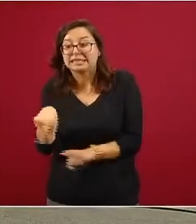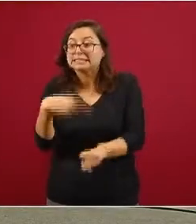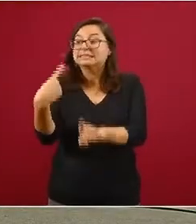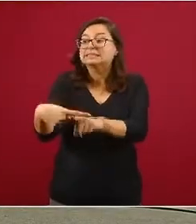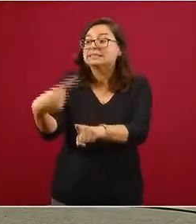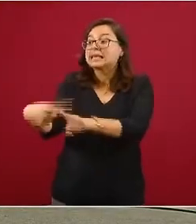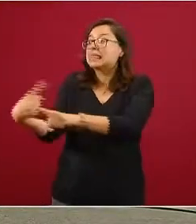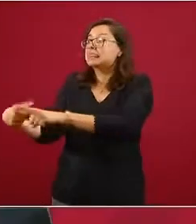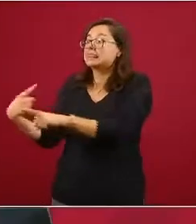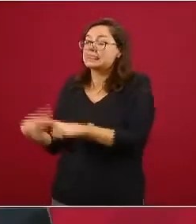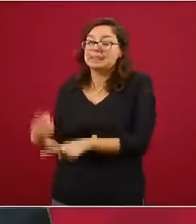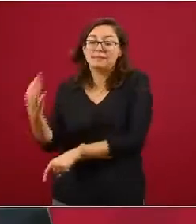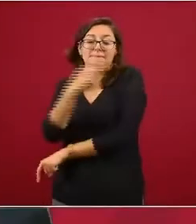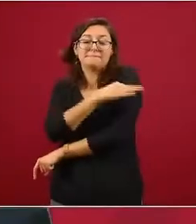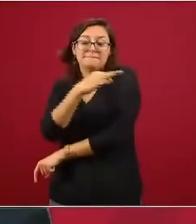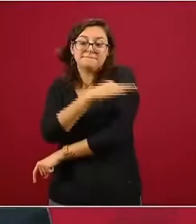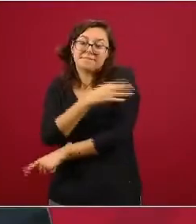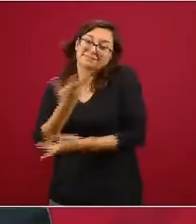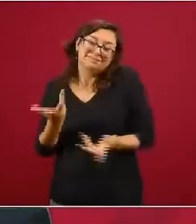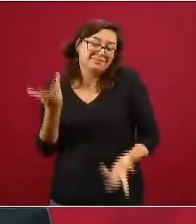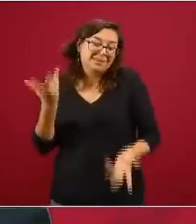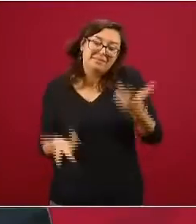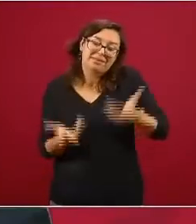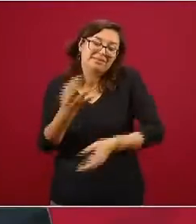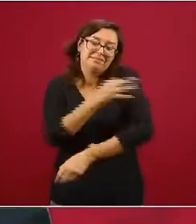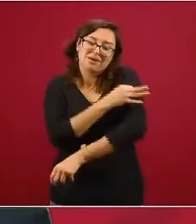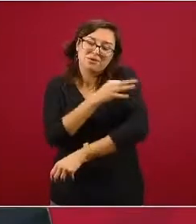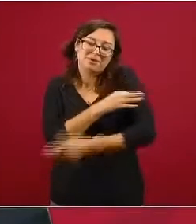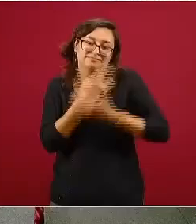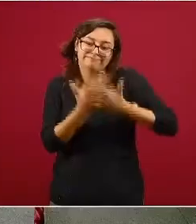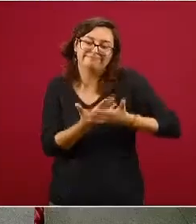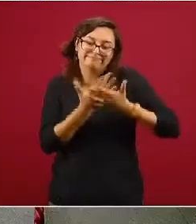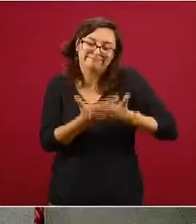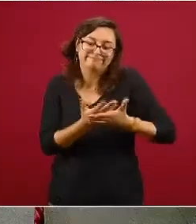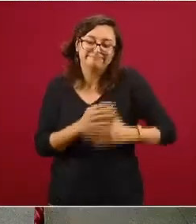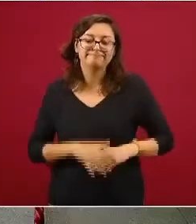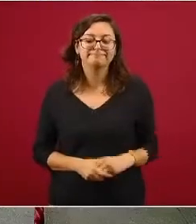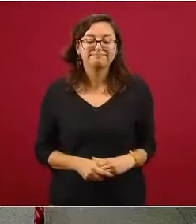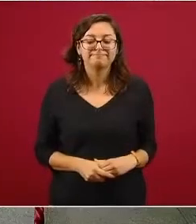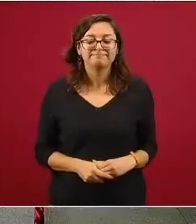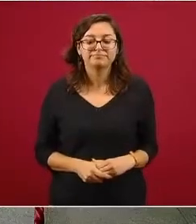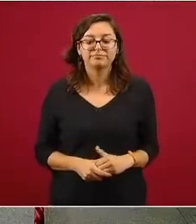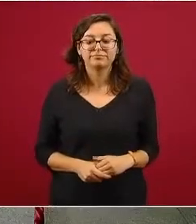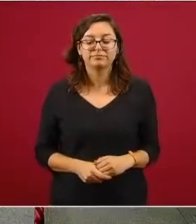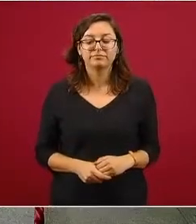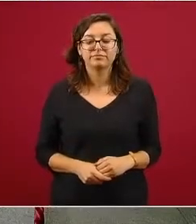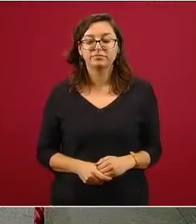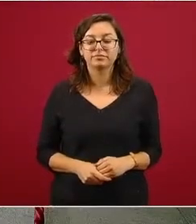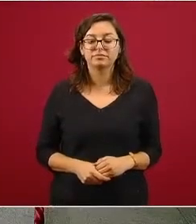son las características del efecto de la vacuna. Entonces, por eso.